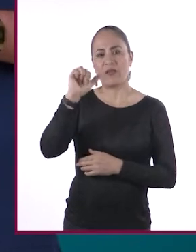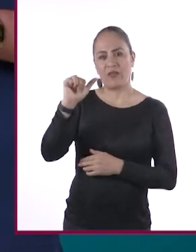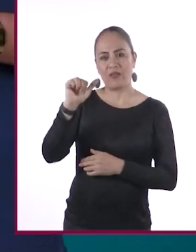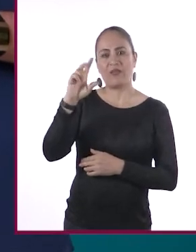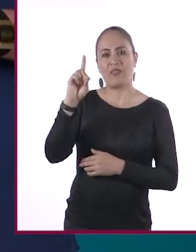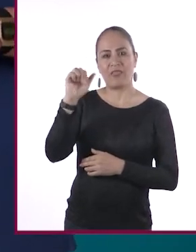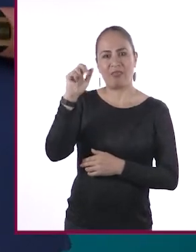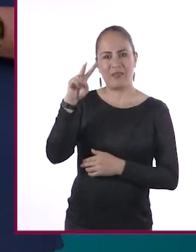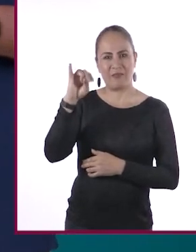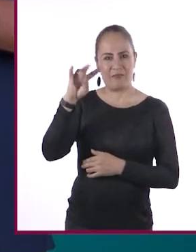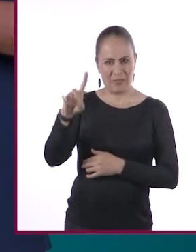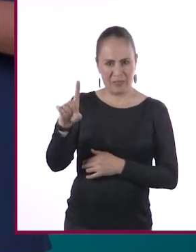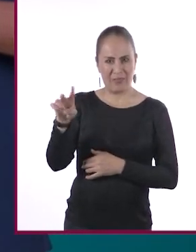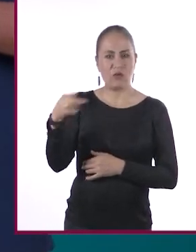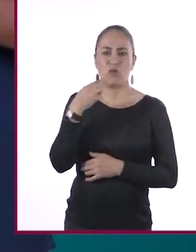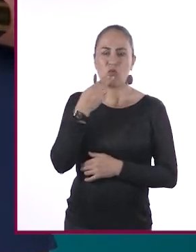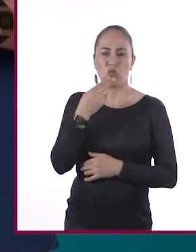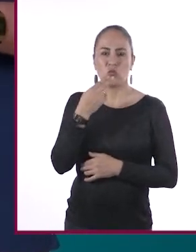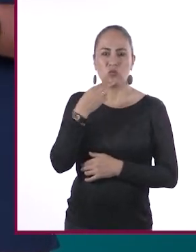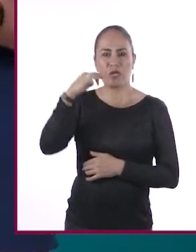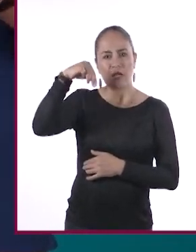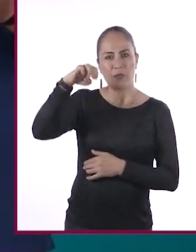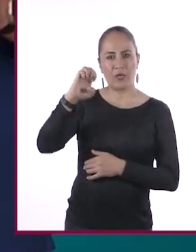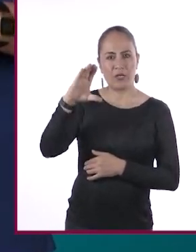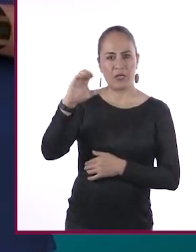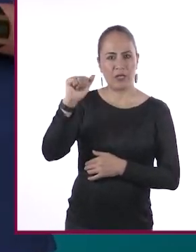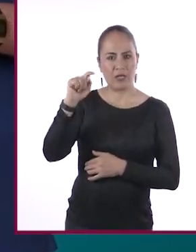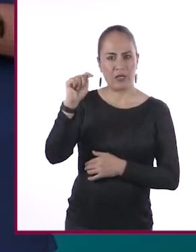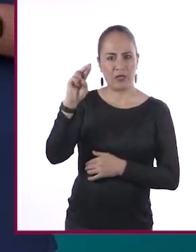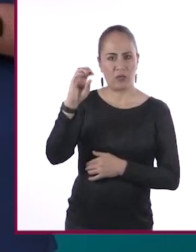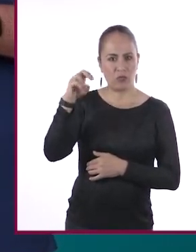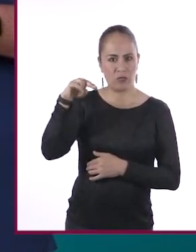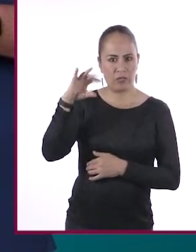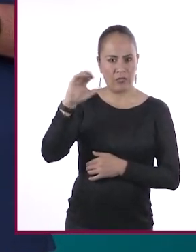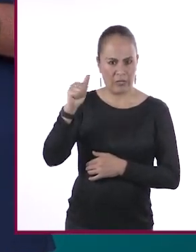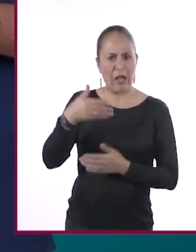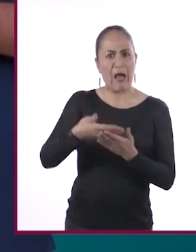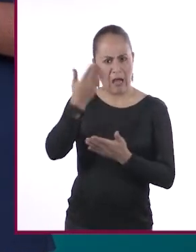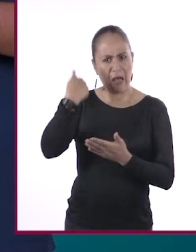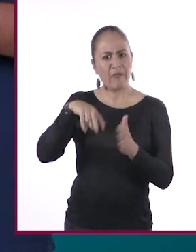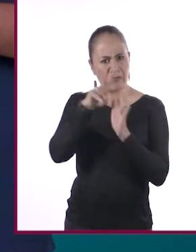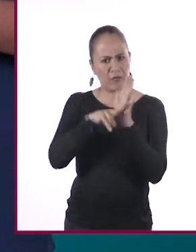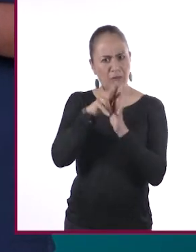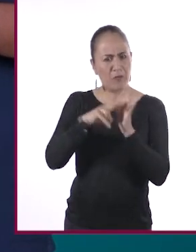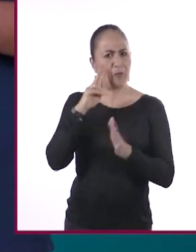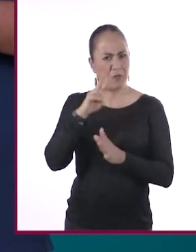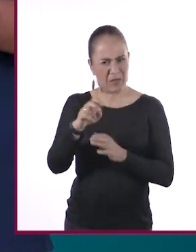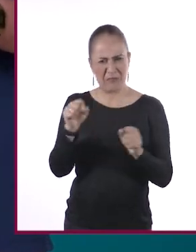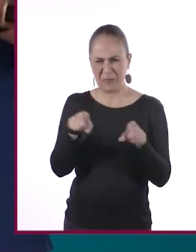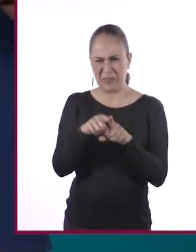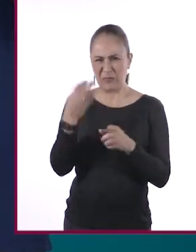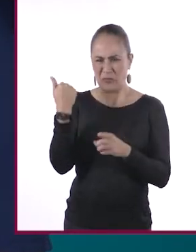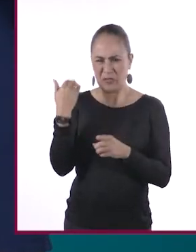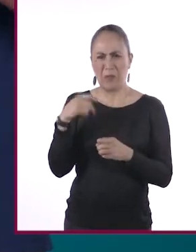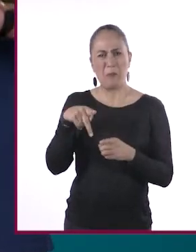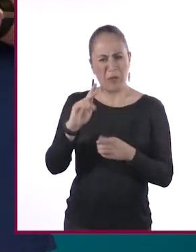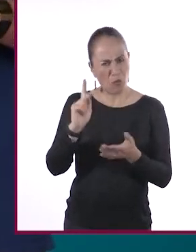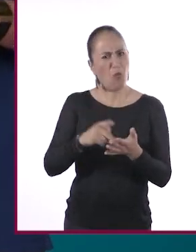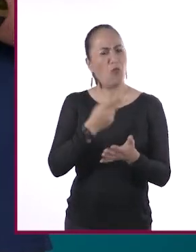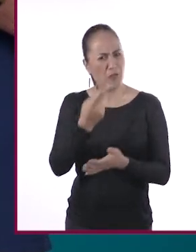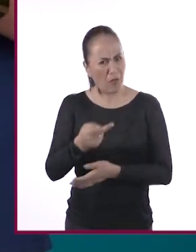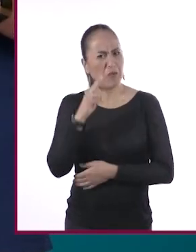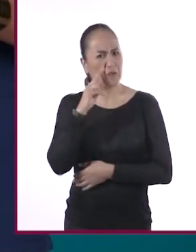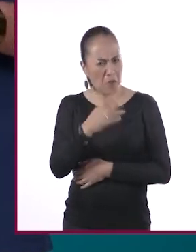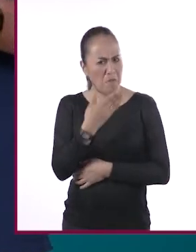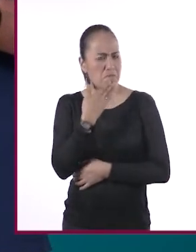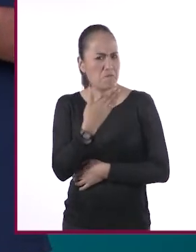la mecatrónica. Esta pieza audiovisual ya la habíamos apreciado en la visita anterior de nuestro amigo David Lara, pero vale la pena volverla a ver y